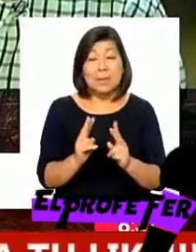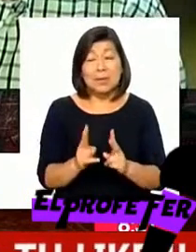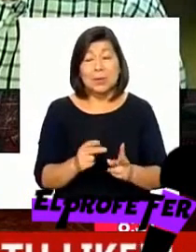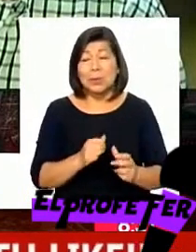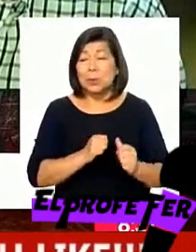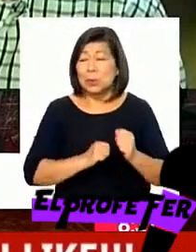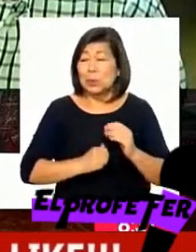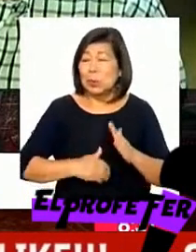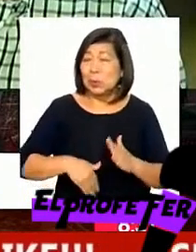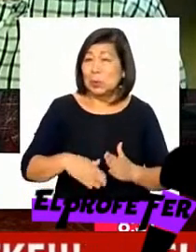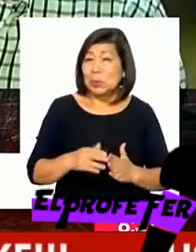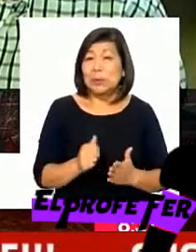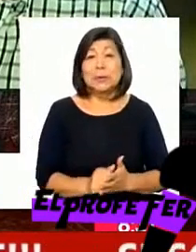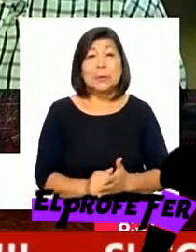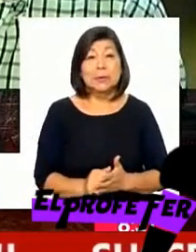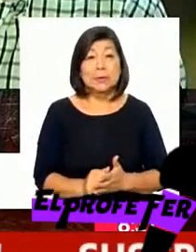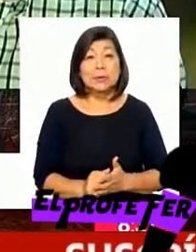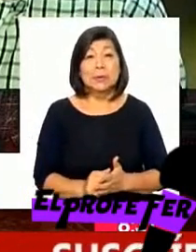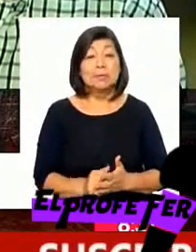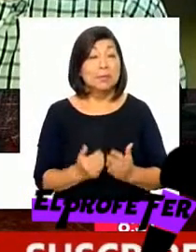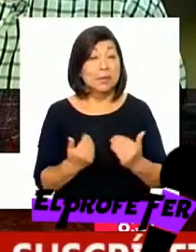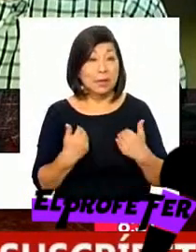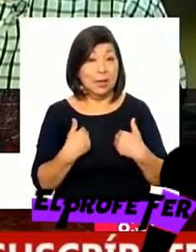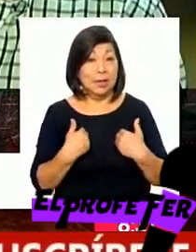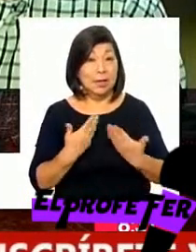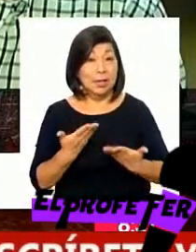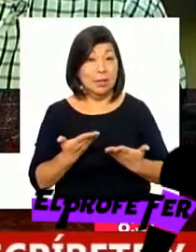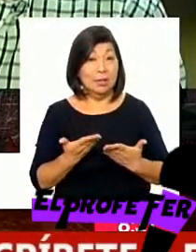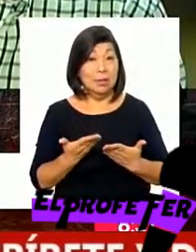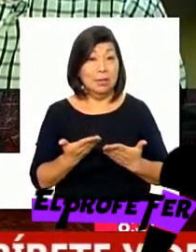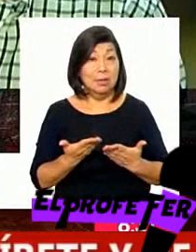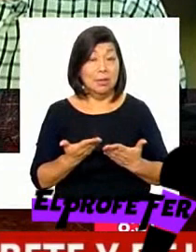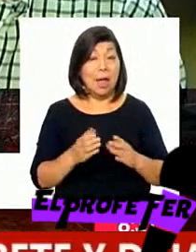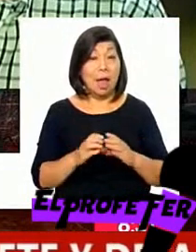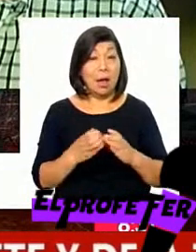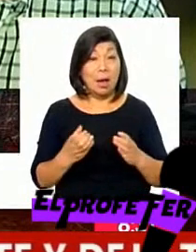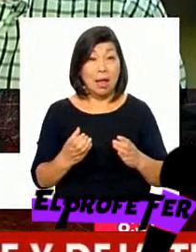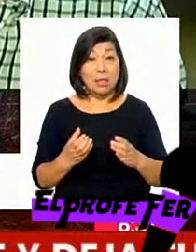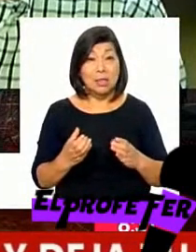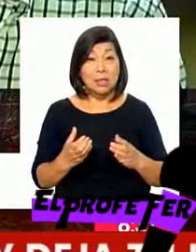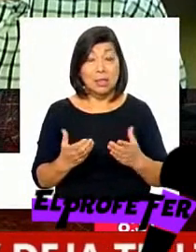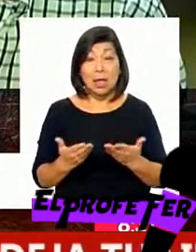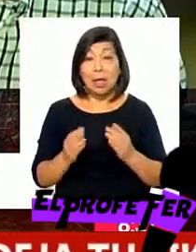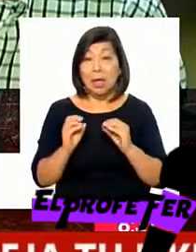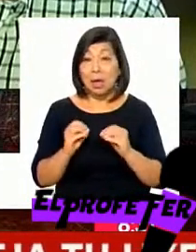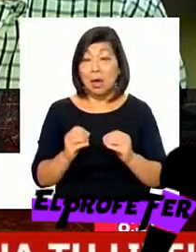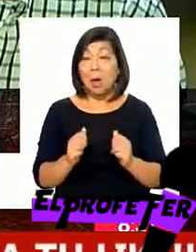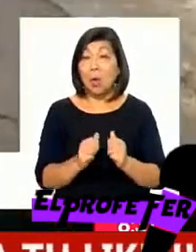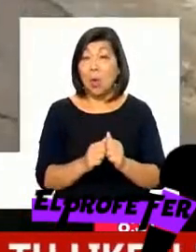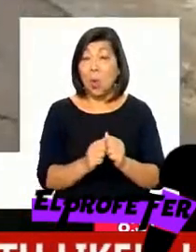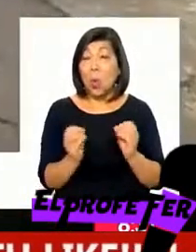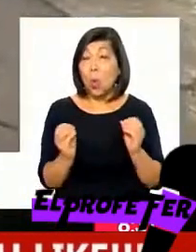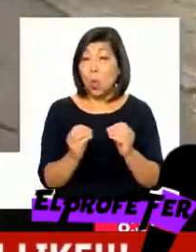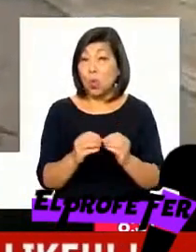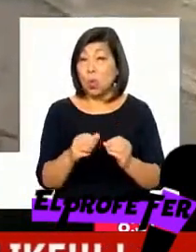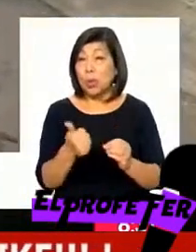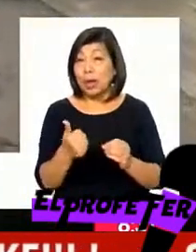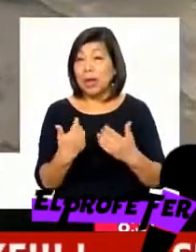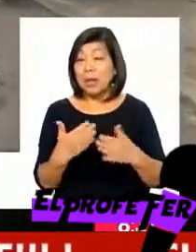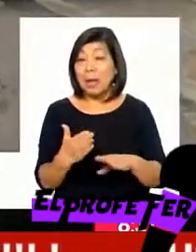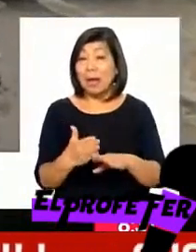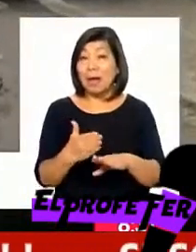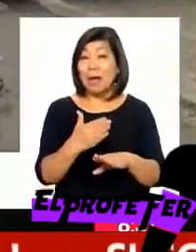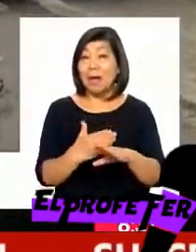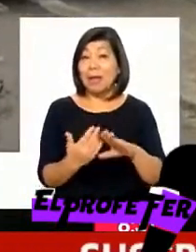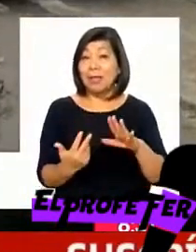visto sumamente afectadas, van a tener cierto retraso en cuanto al calendario escolar, junto con otros que se han empezado sus